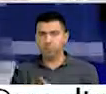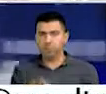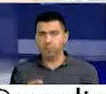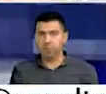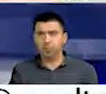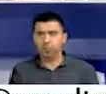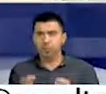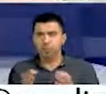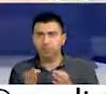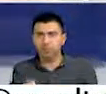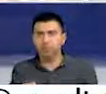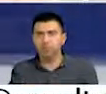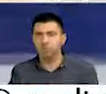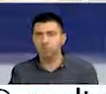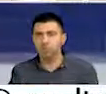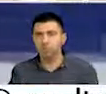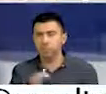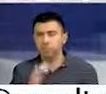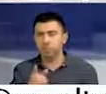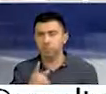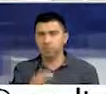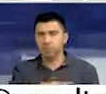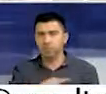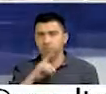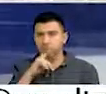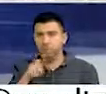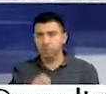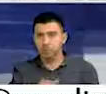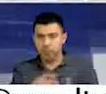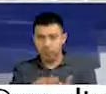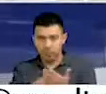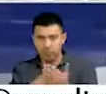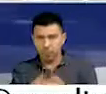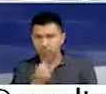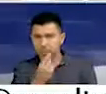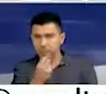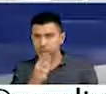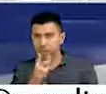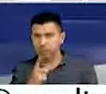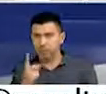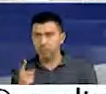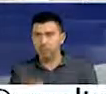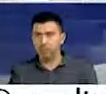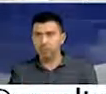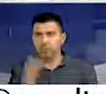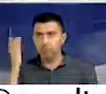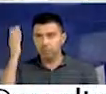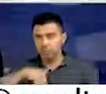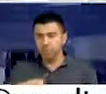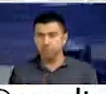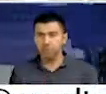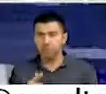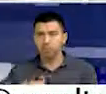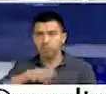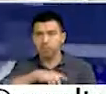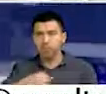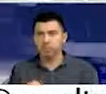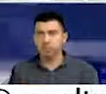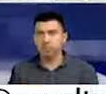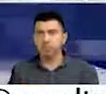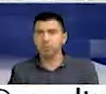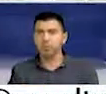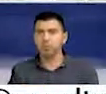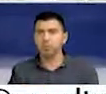pueda demostrar y aclarar las cifras se mantienen la asamblea de santander esta es toda la información siguen ustedes con mas paola romero